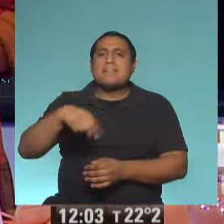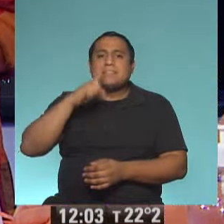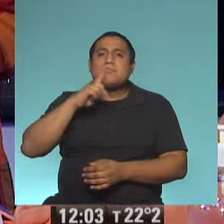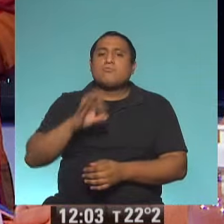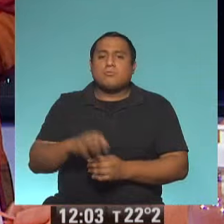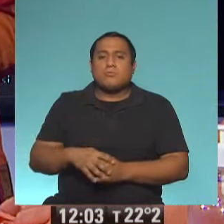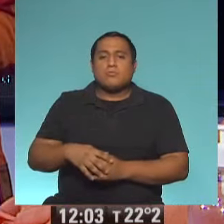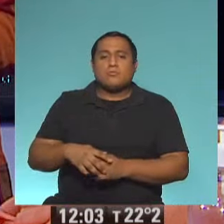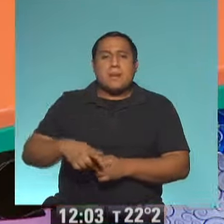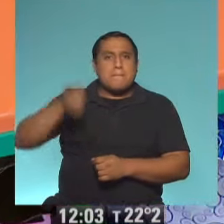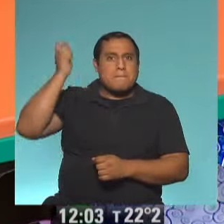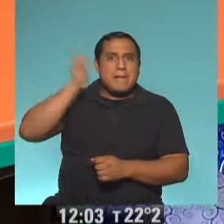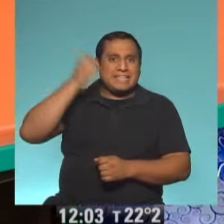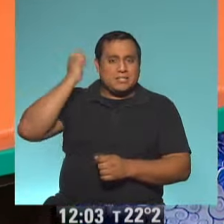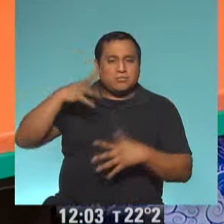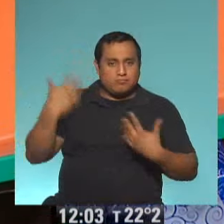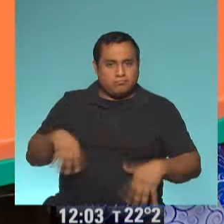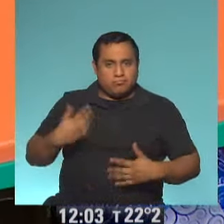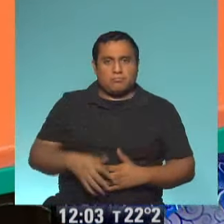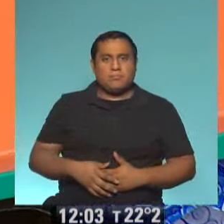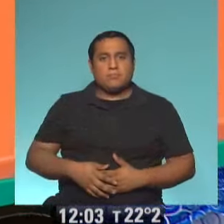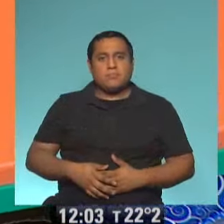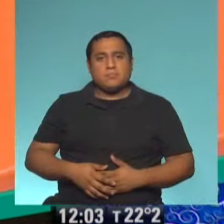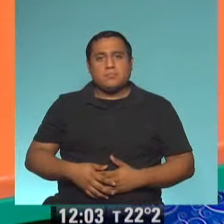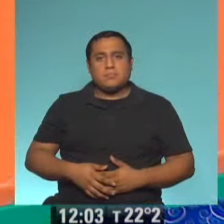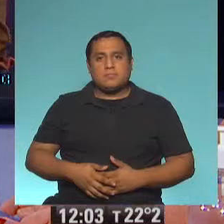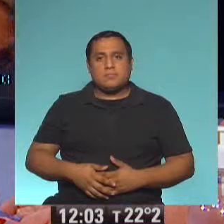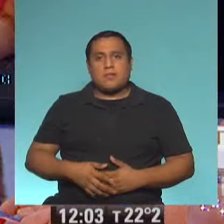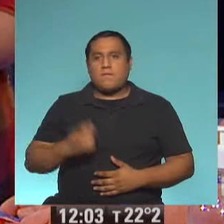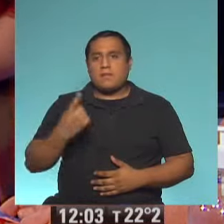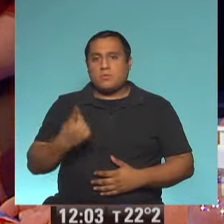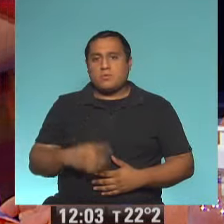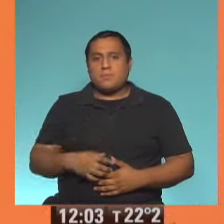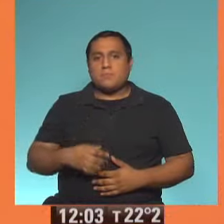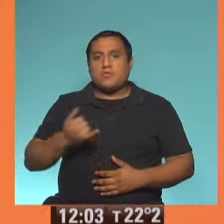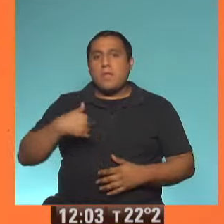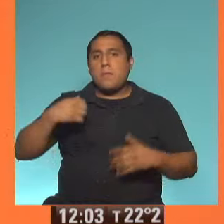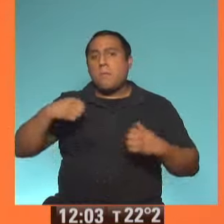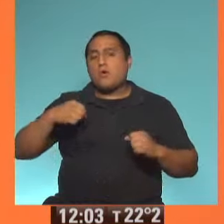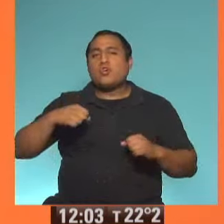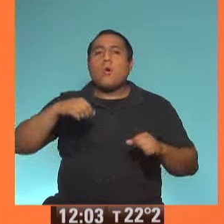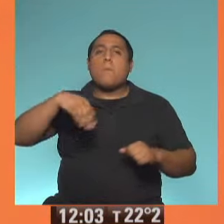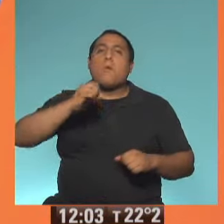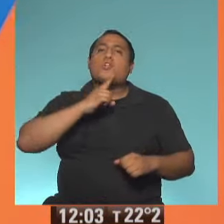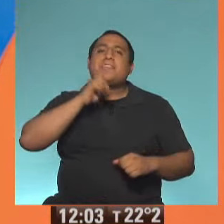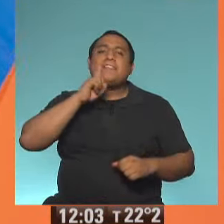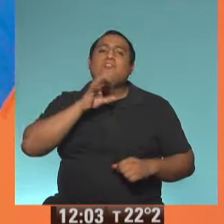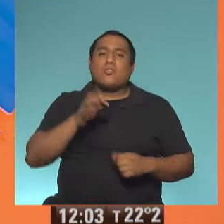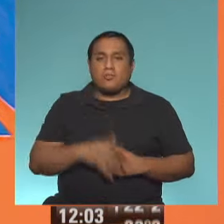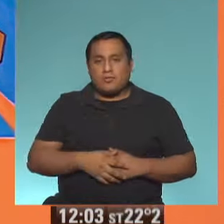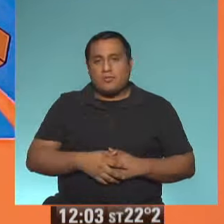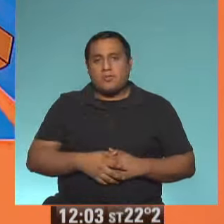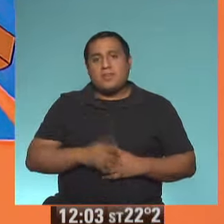el martillazo! ¡Mirá! Uy, acá faltaría uno. Tengo una motito. Tengo una motito y tengo